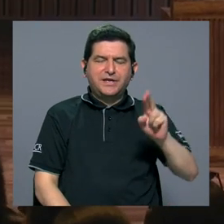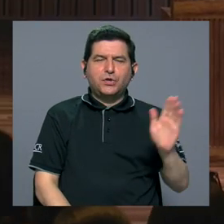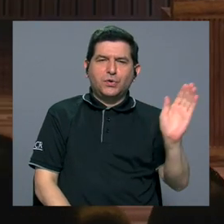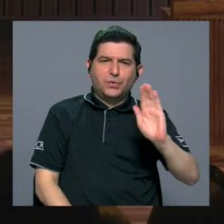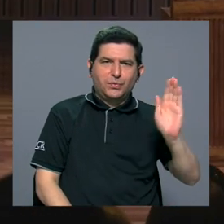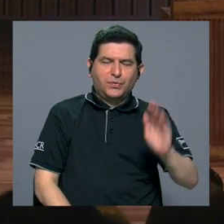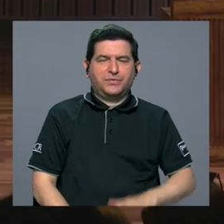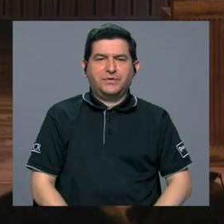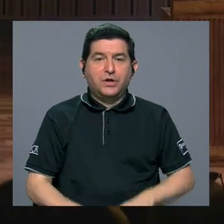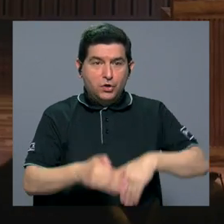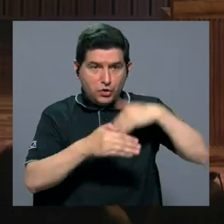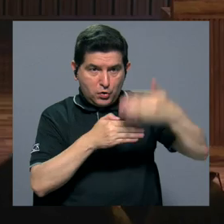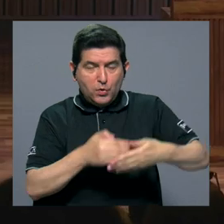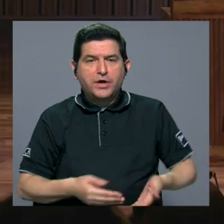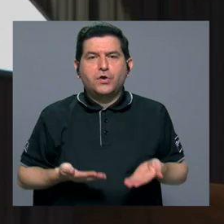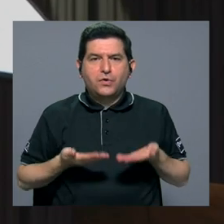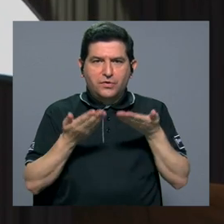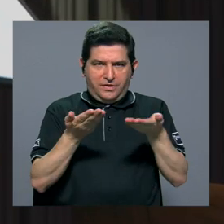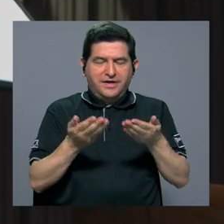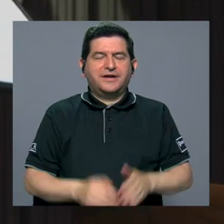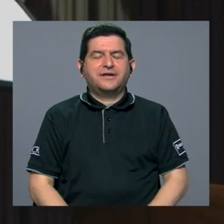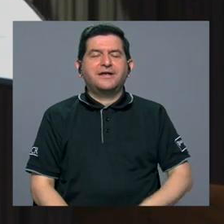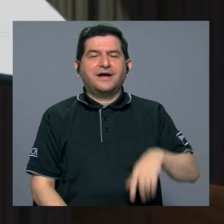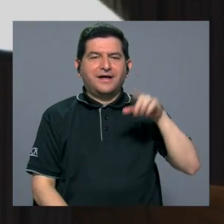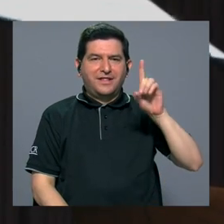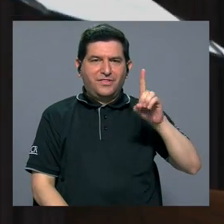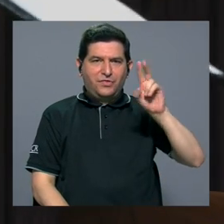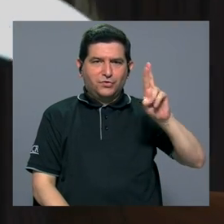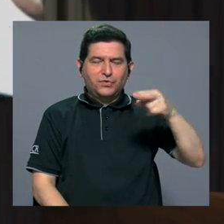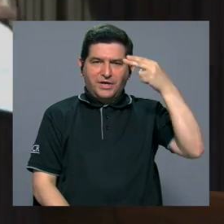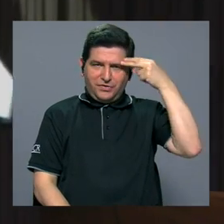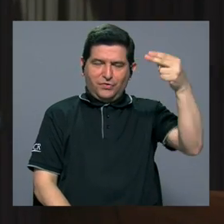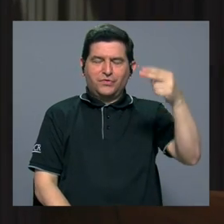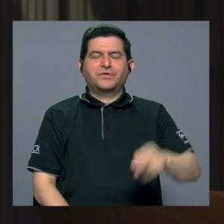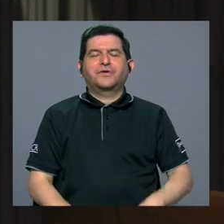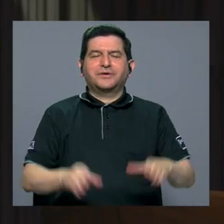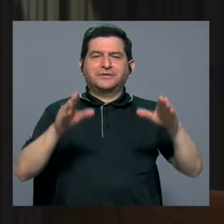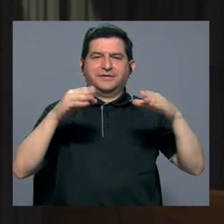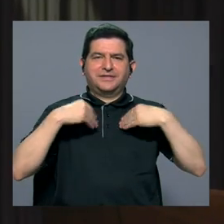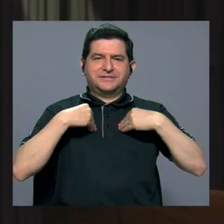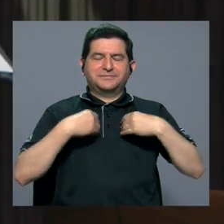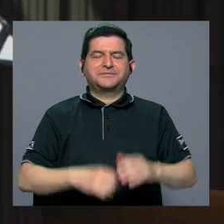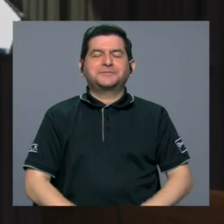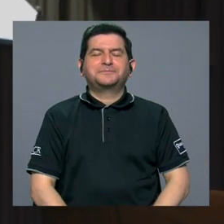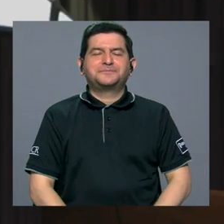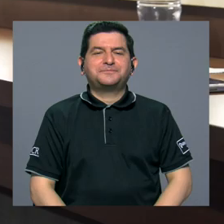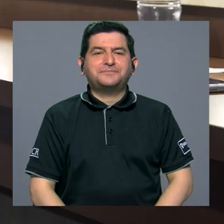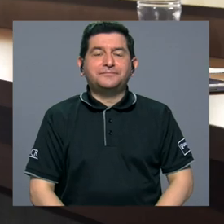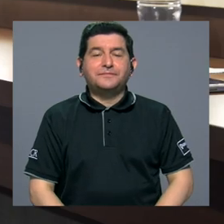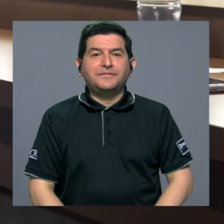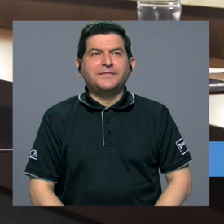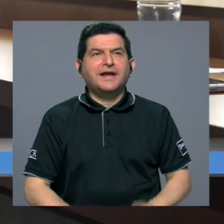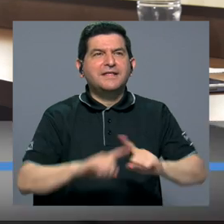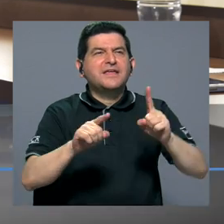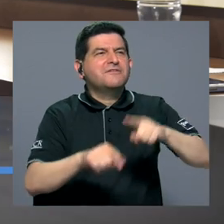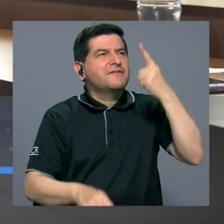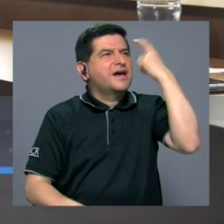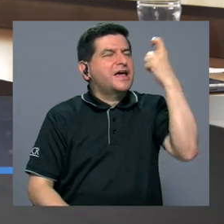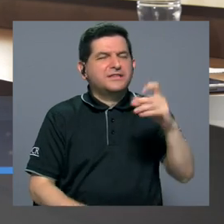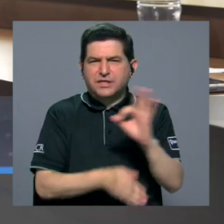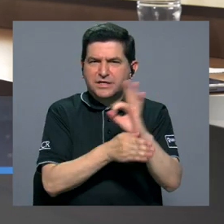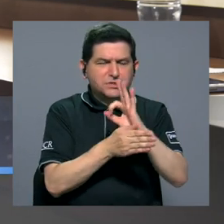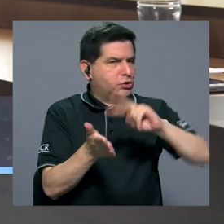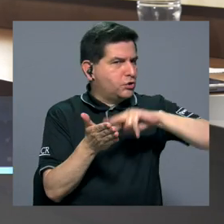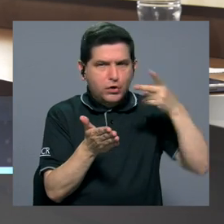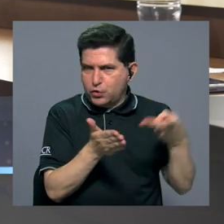se despidió luego de la entrega del doctorado honoris causa. Pues el hecho de que algunas utopías